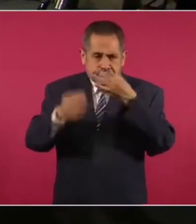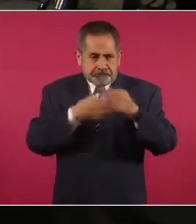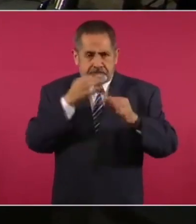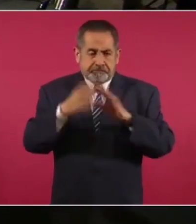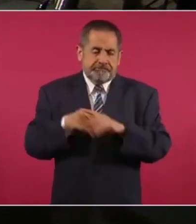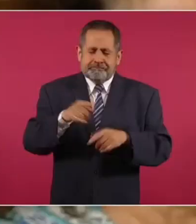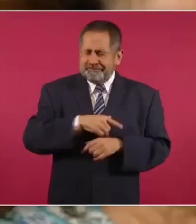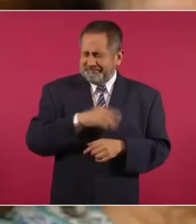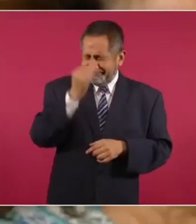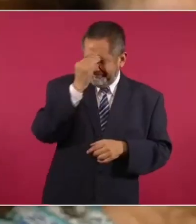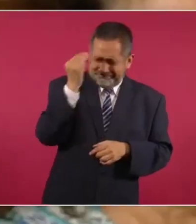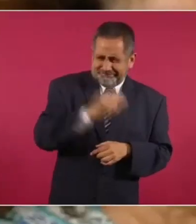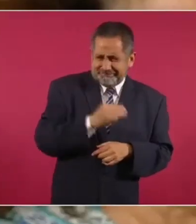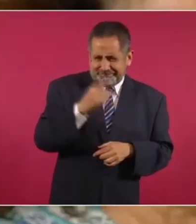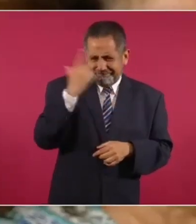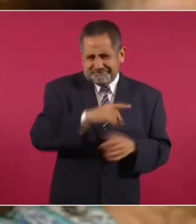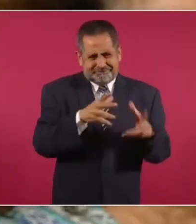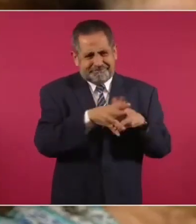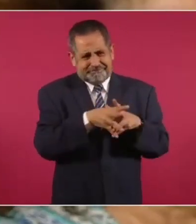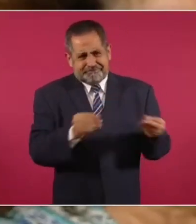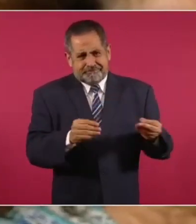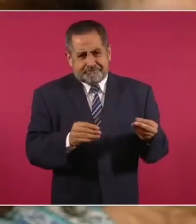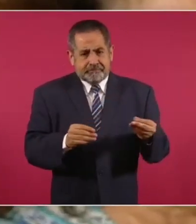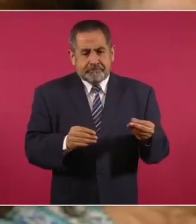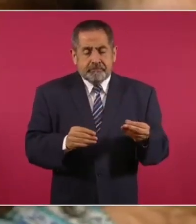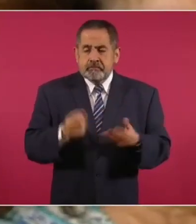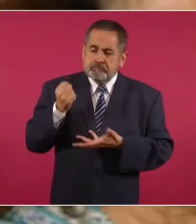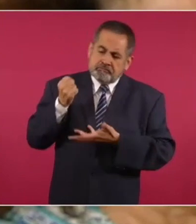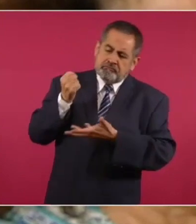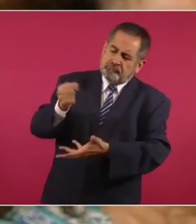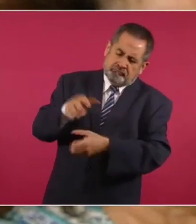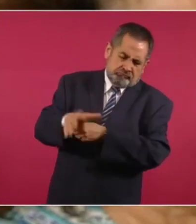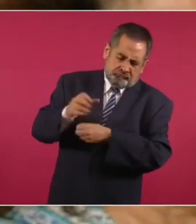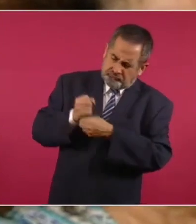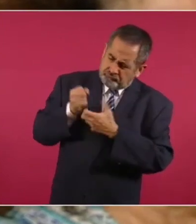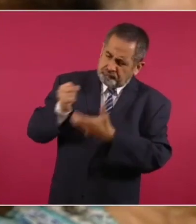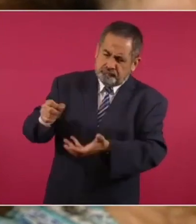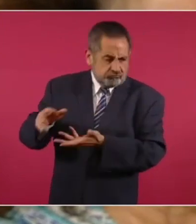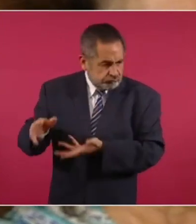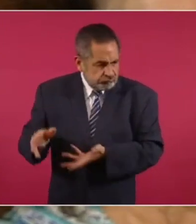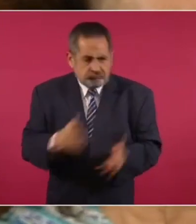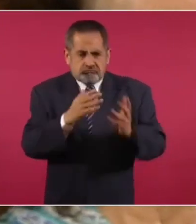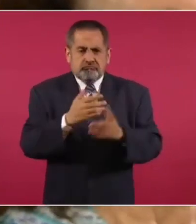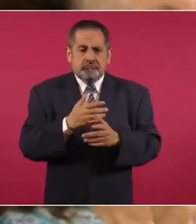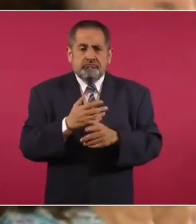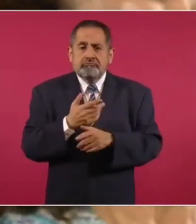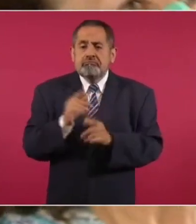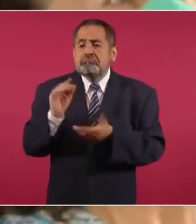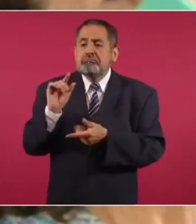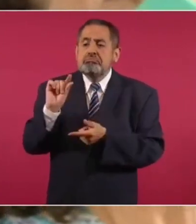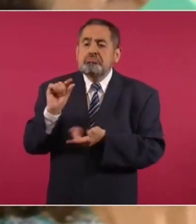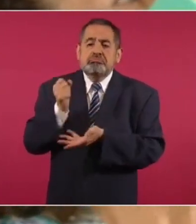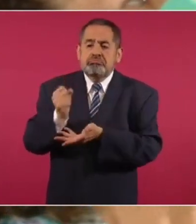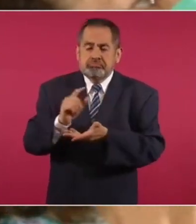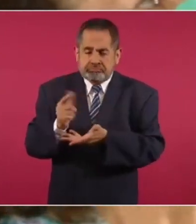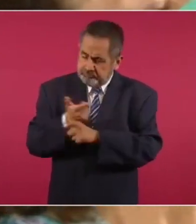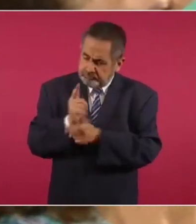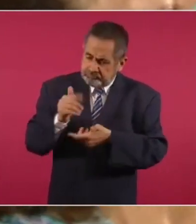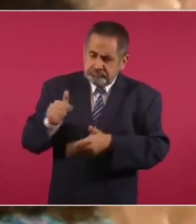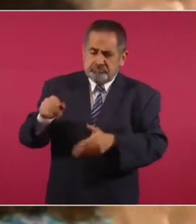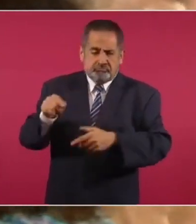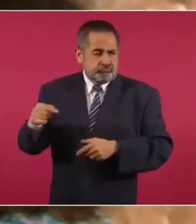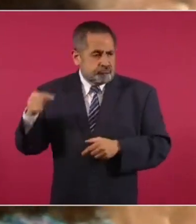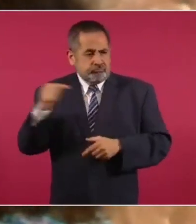tan atroces como la desaparición no hay techo presupuestal para que garantice la